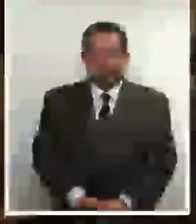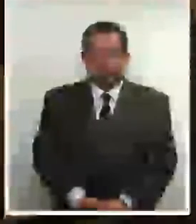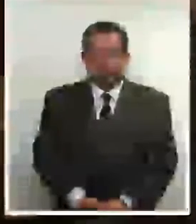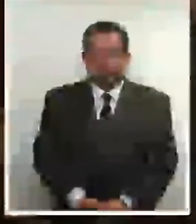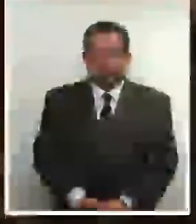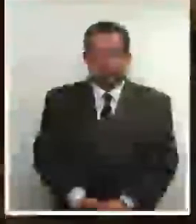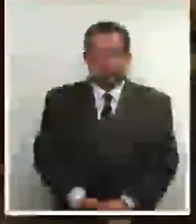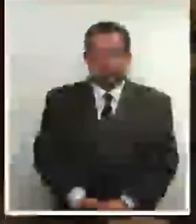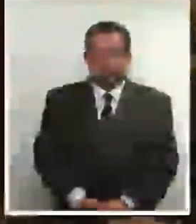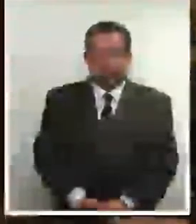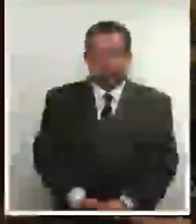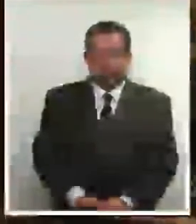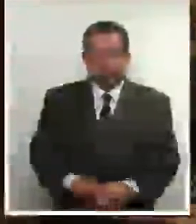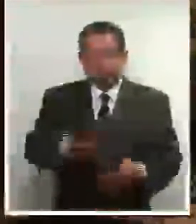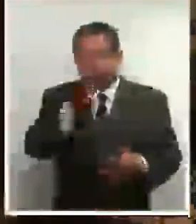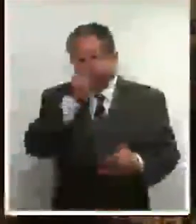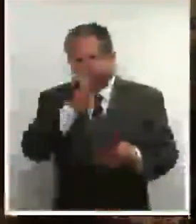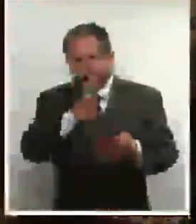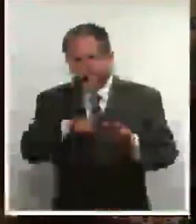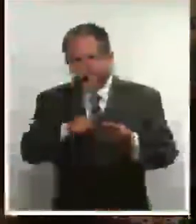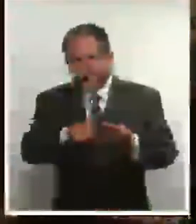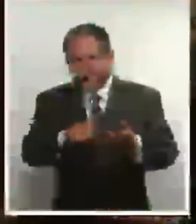Dígame, páseme nada más en dónde.